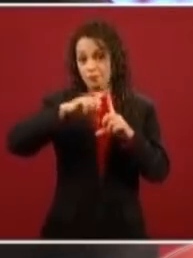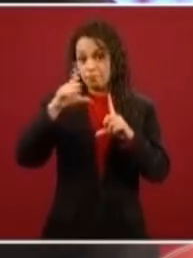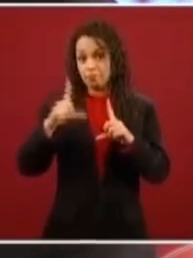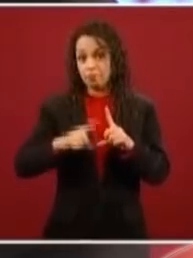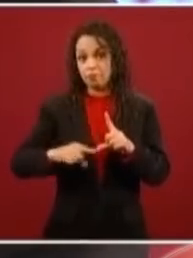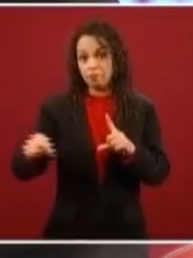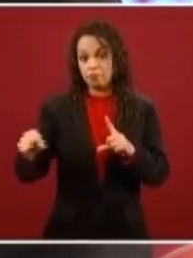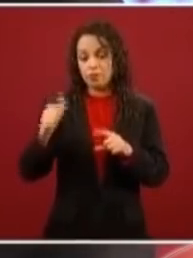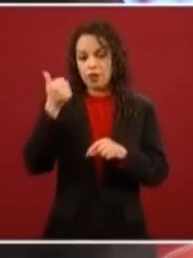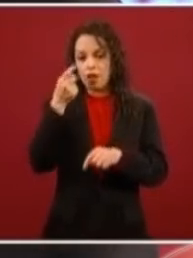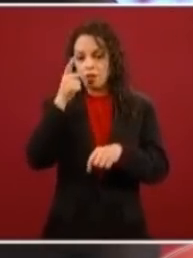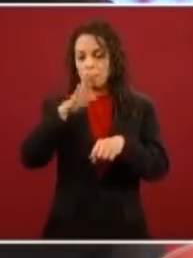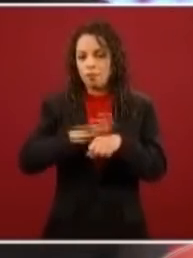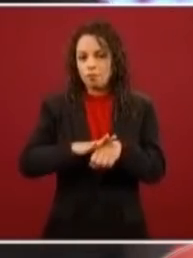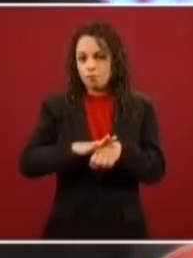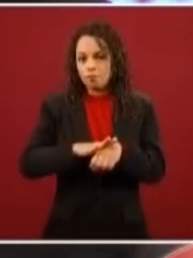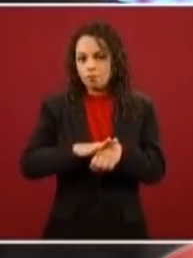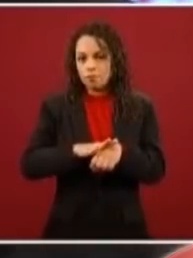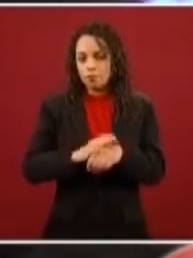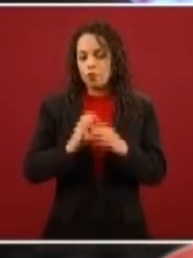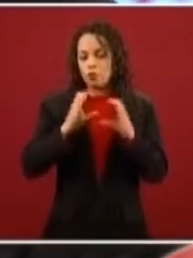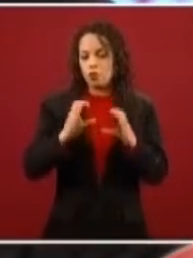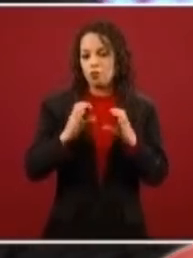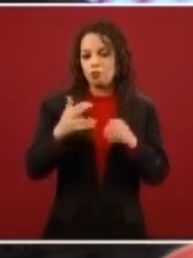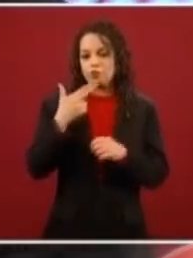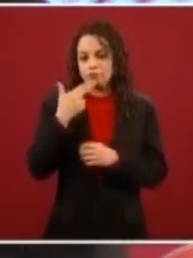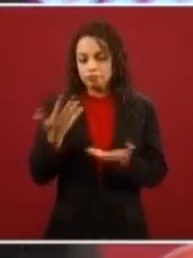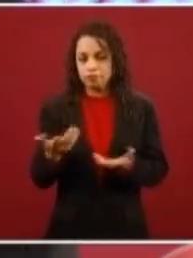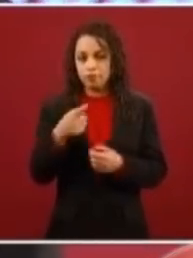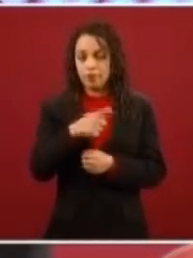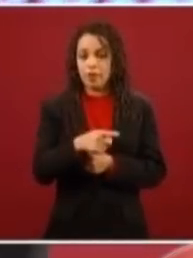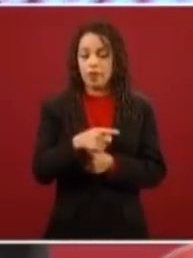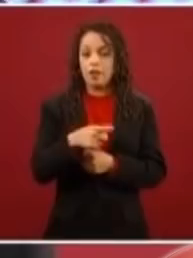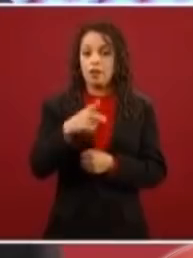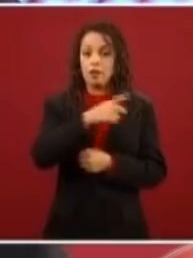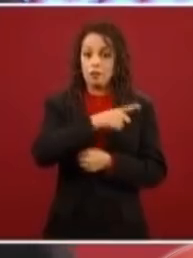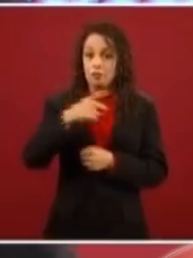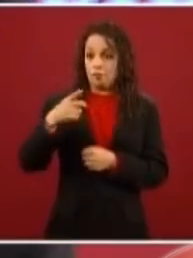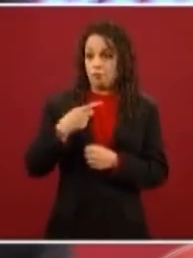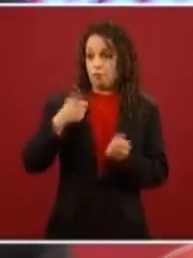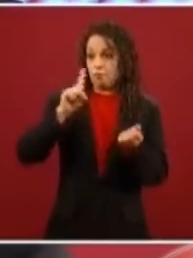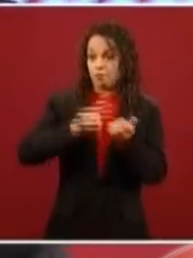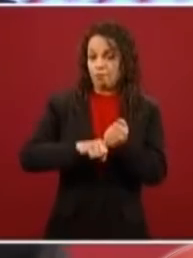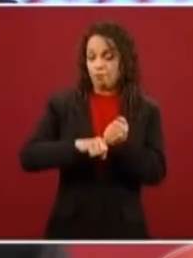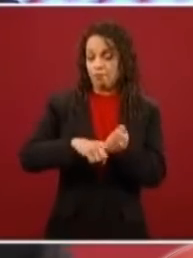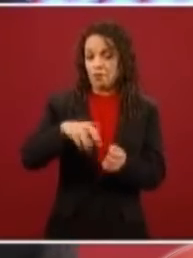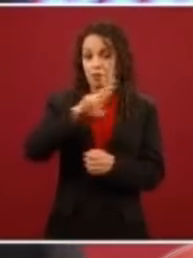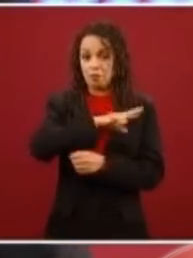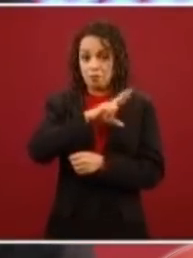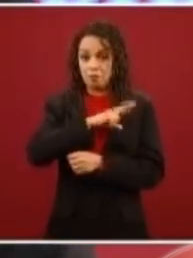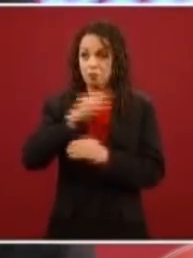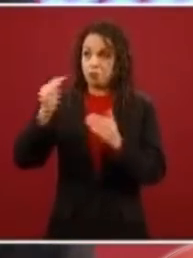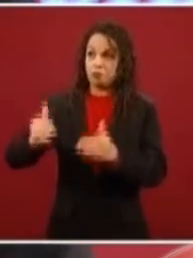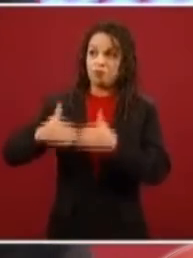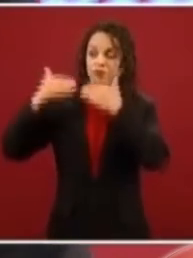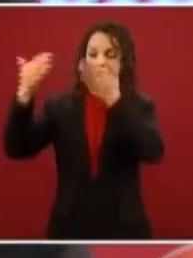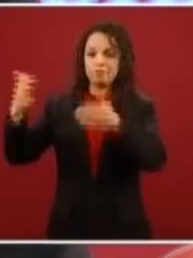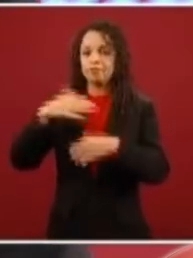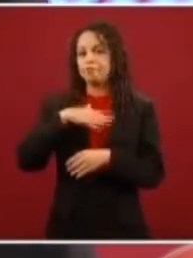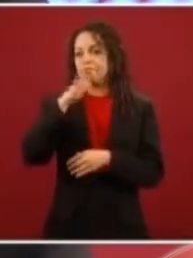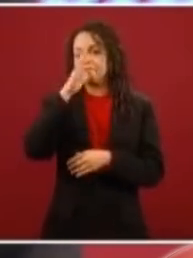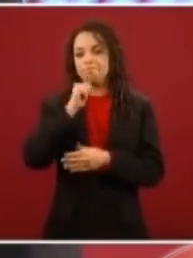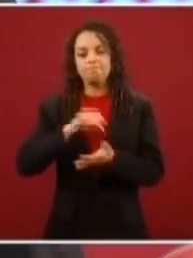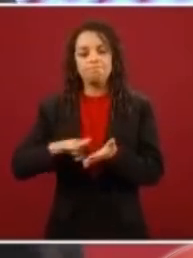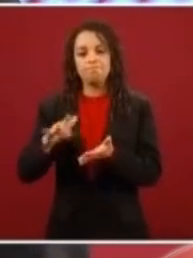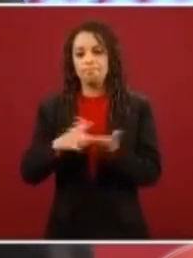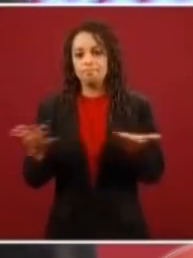convertir deudas privadas en deuda pública, lo que se hizo cuando el FOBAPROA.